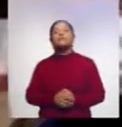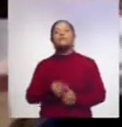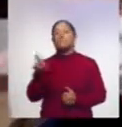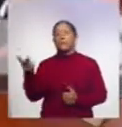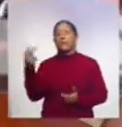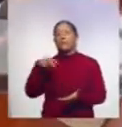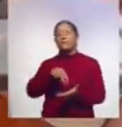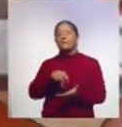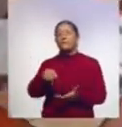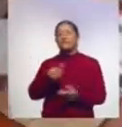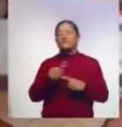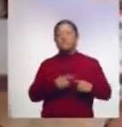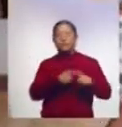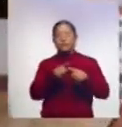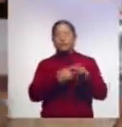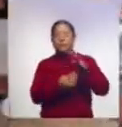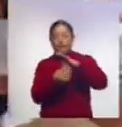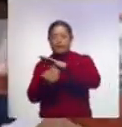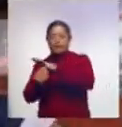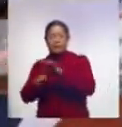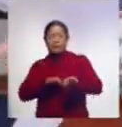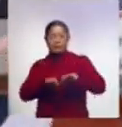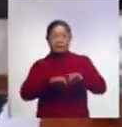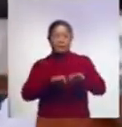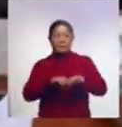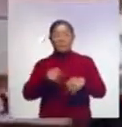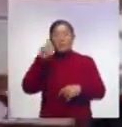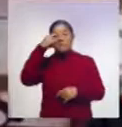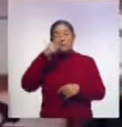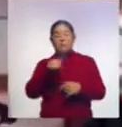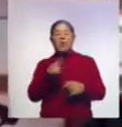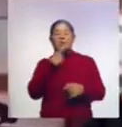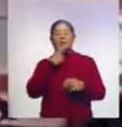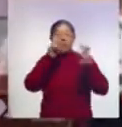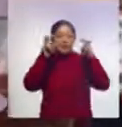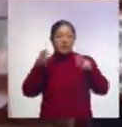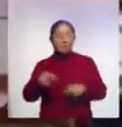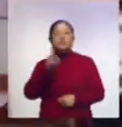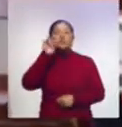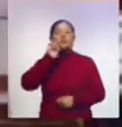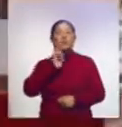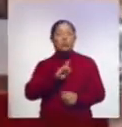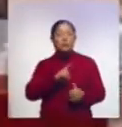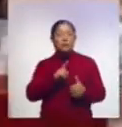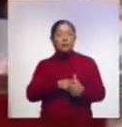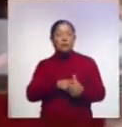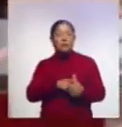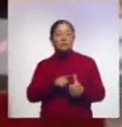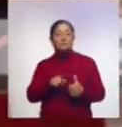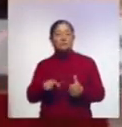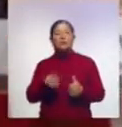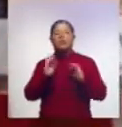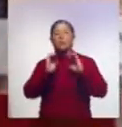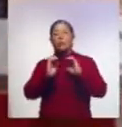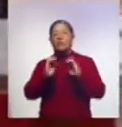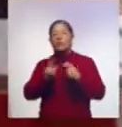cabo diversas mesas de trabajo en donde se abordarán los siguientes temas, como son mujeres, inclusión, cuidados